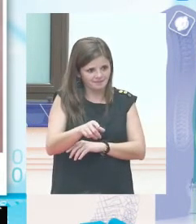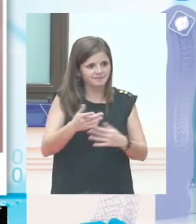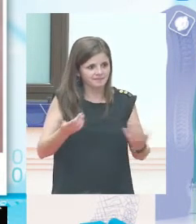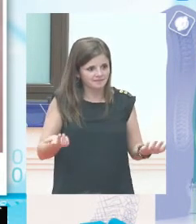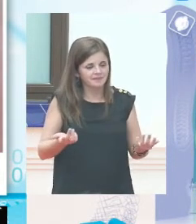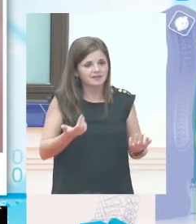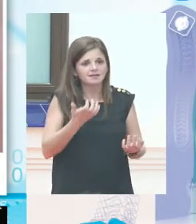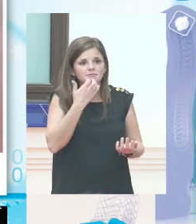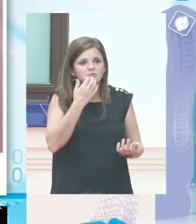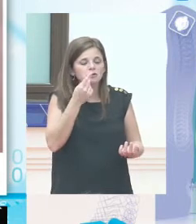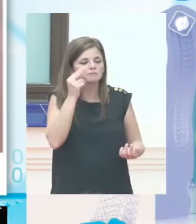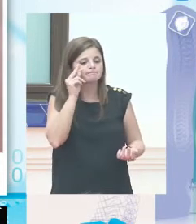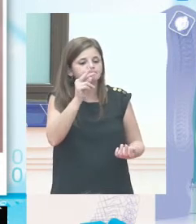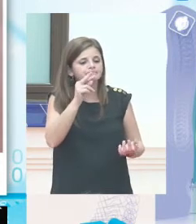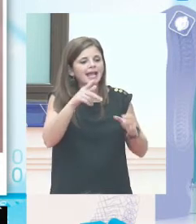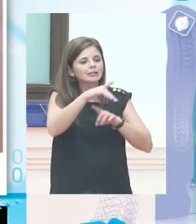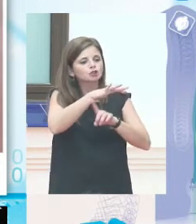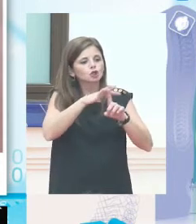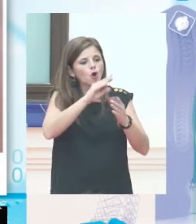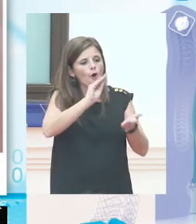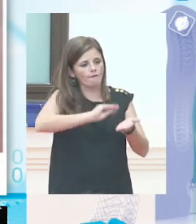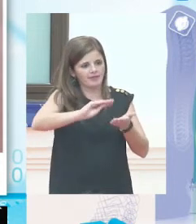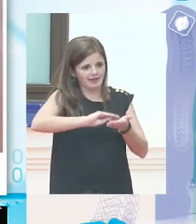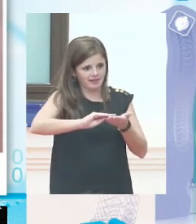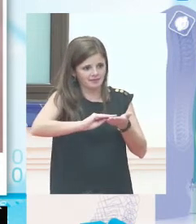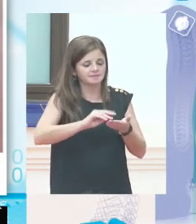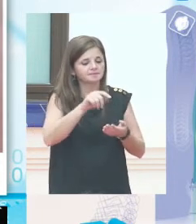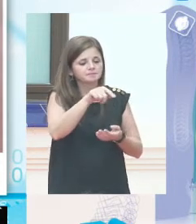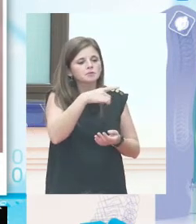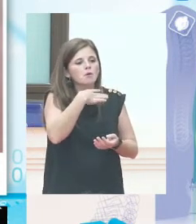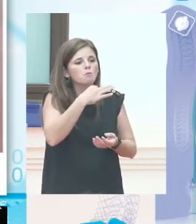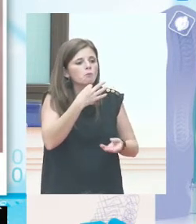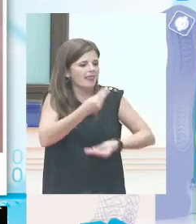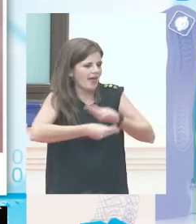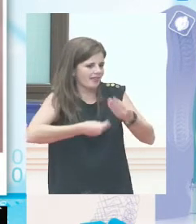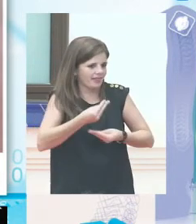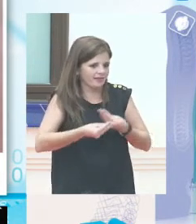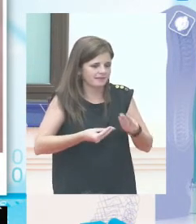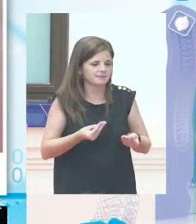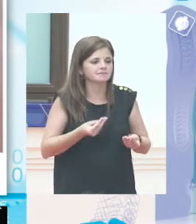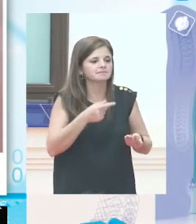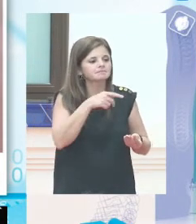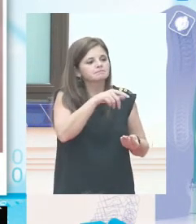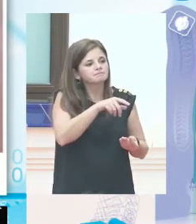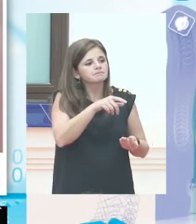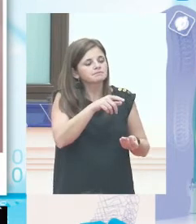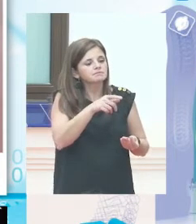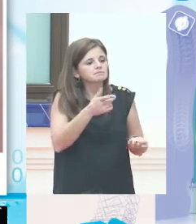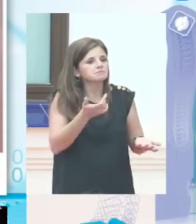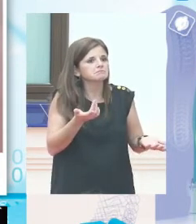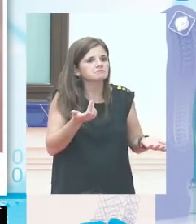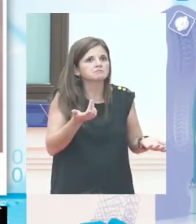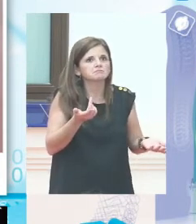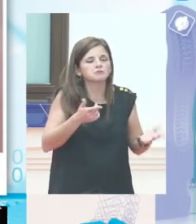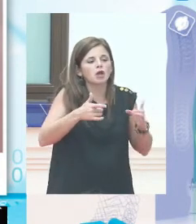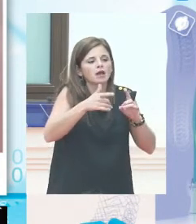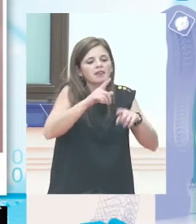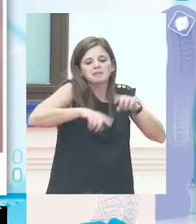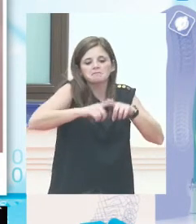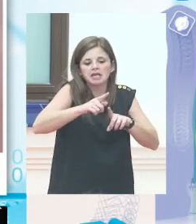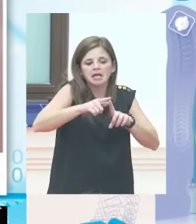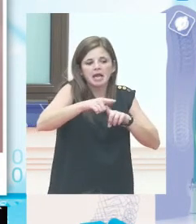ejemplo, si vemos el editor de entorno de oficinas, pues lo que podemos hacer es realizar cualquier entorno